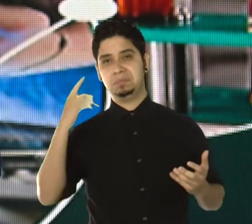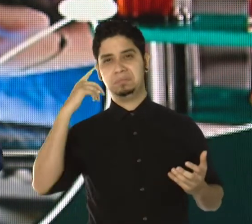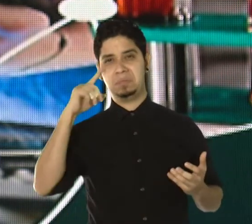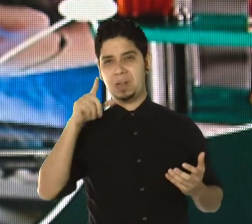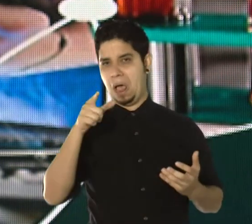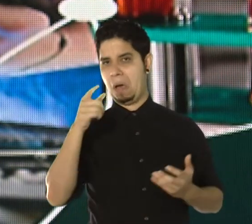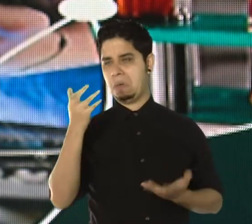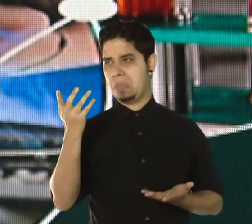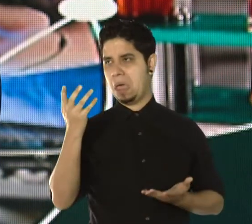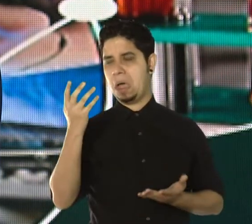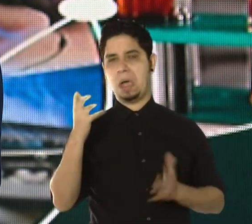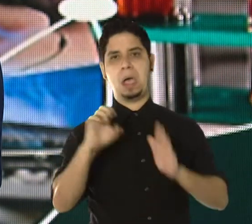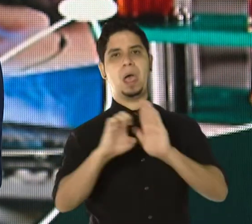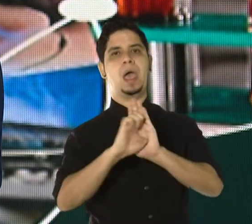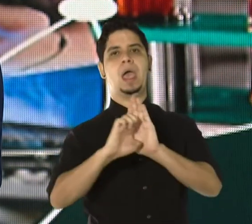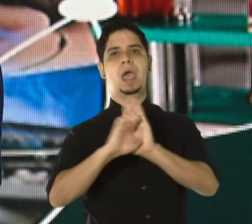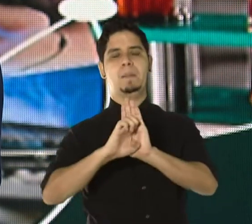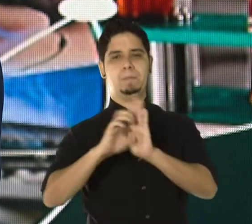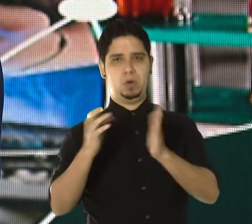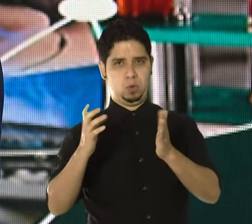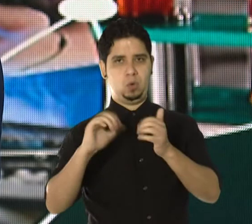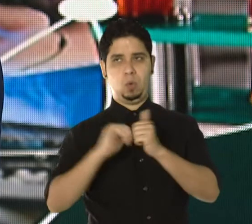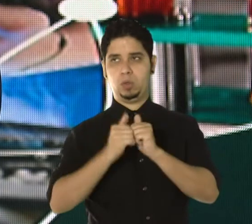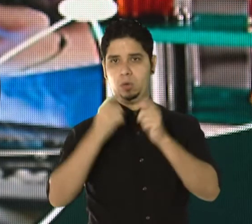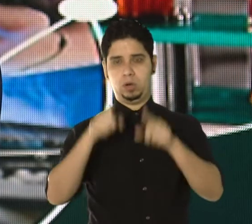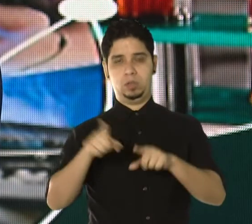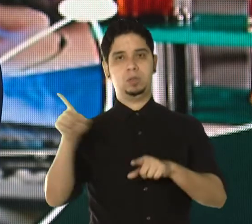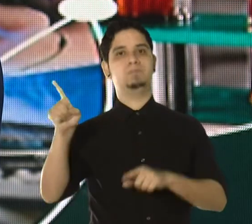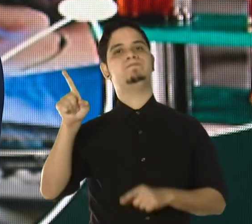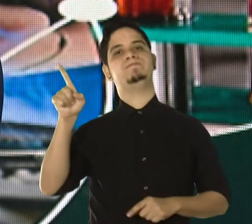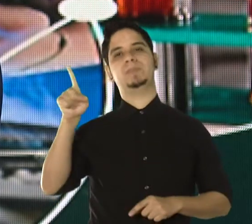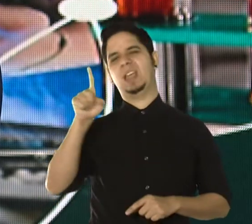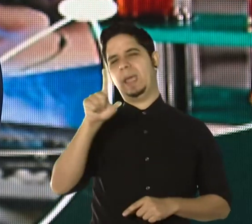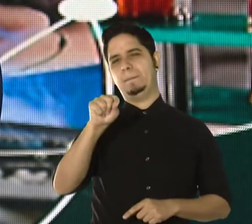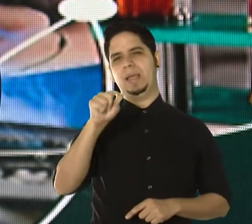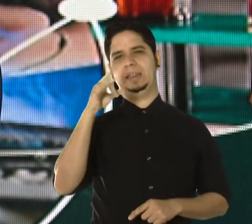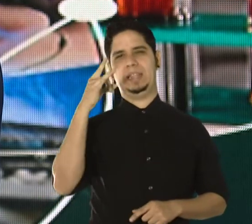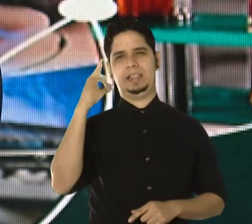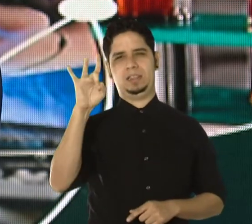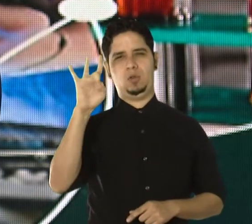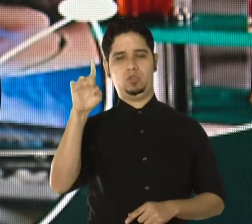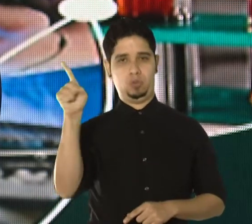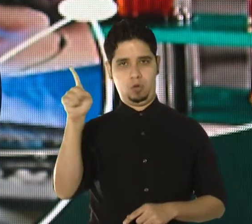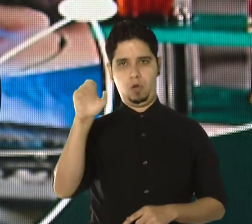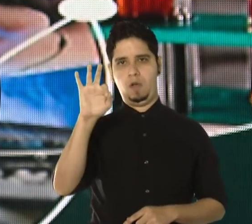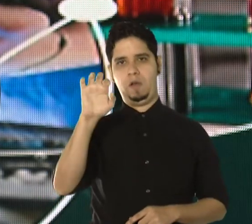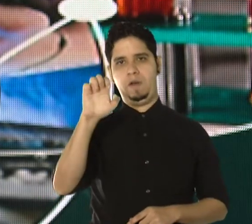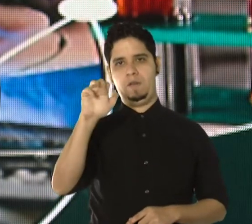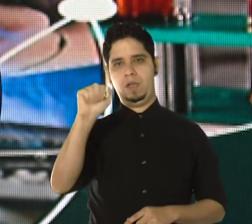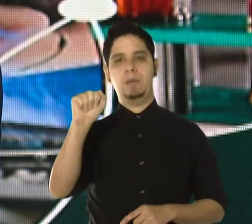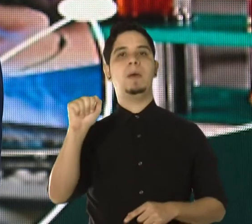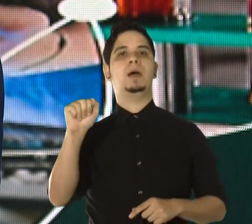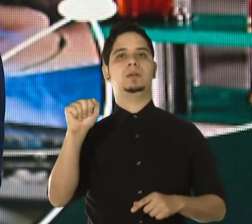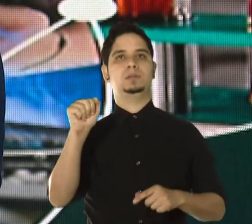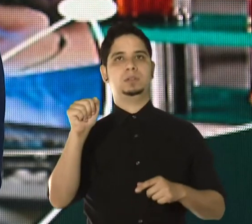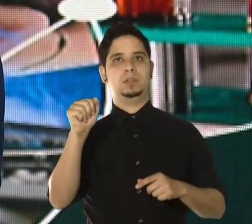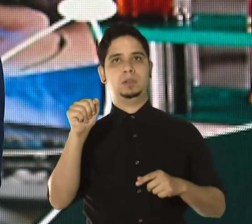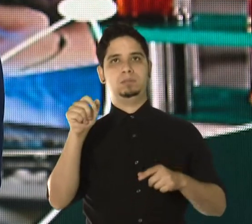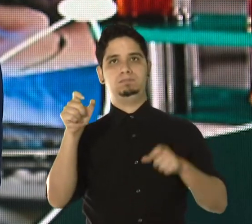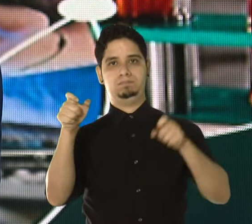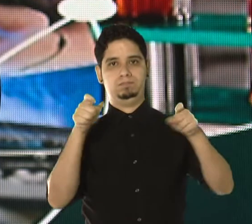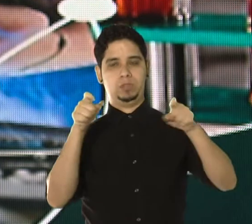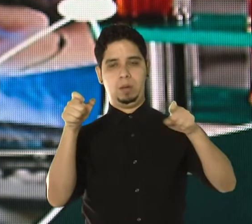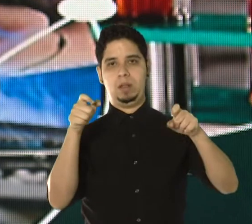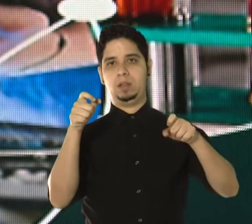idea de más o menos cómo estaba la cosa, en el 2018 FEMA manejaba sobre 800 desastres